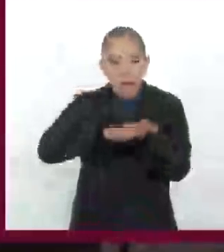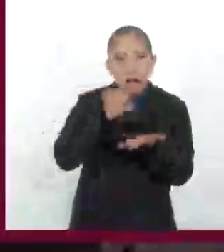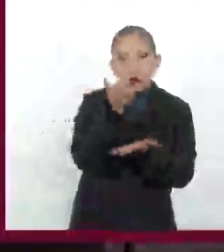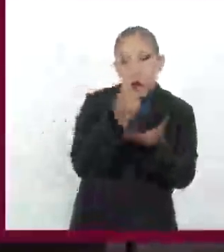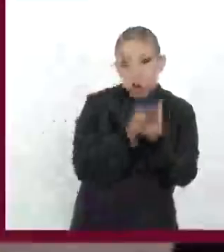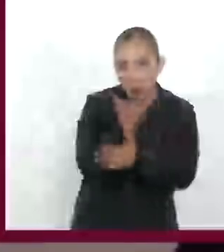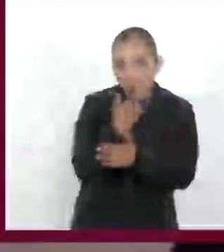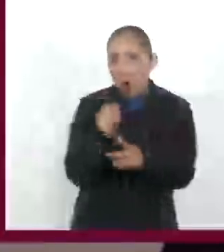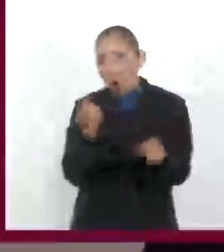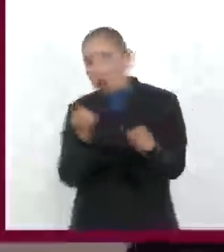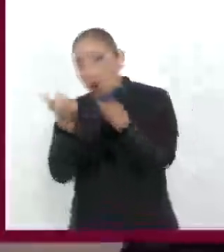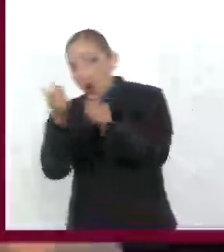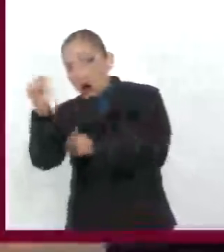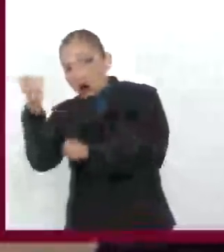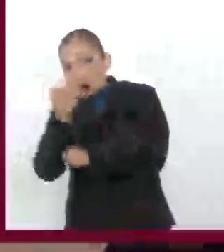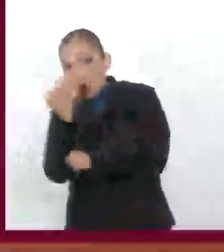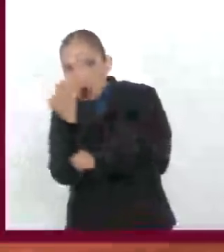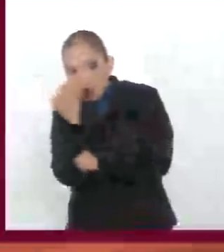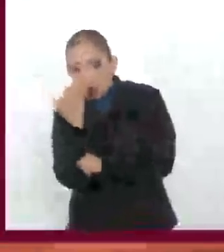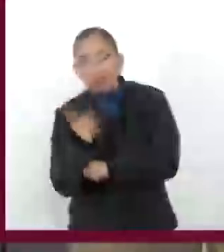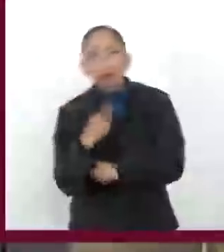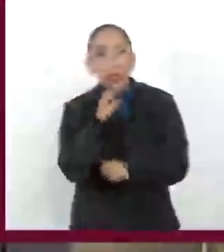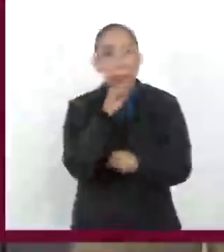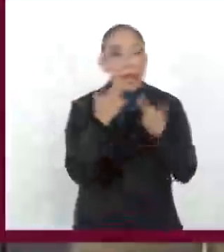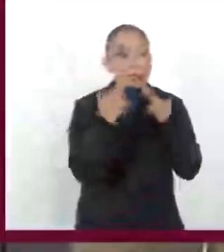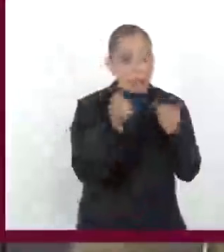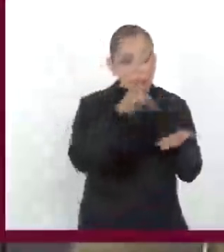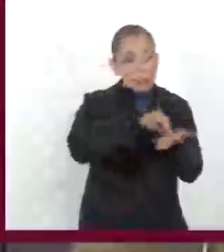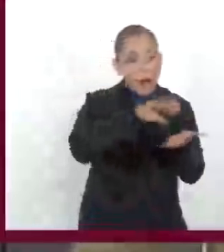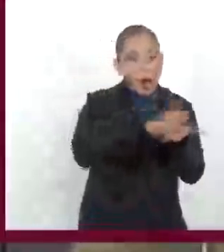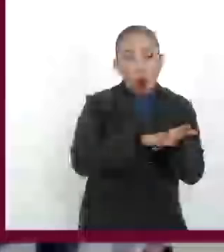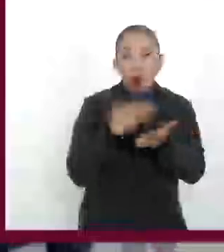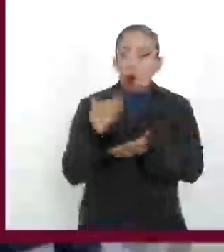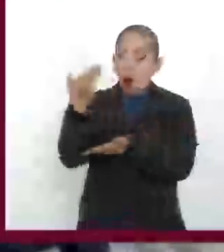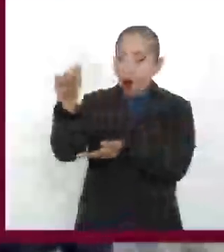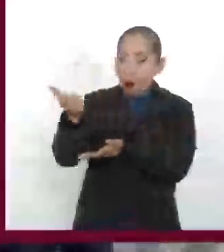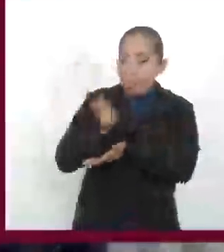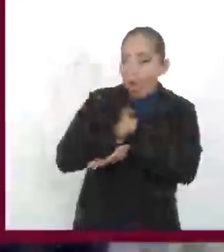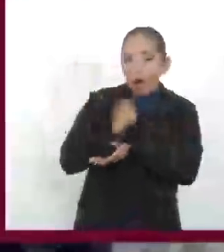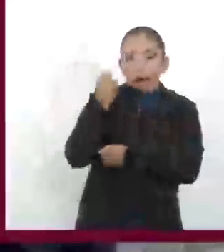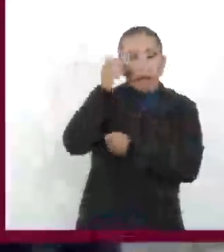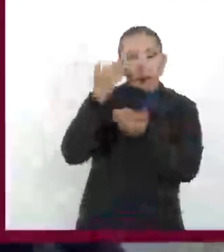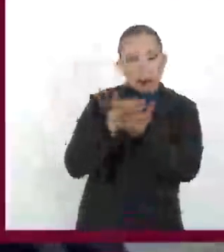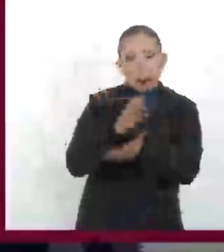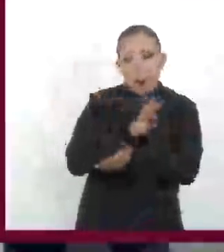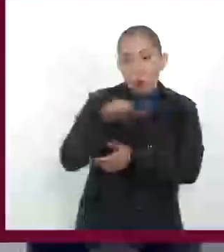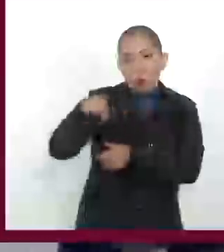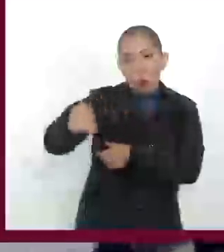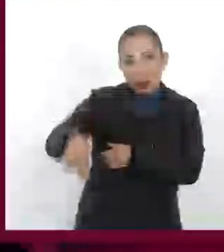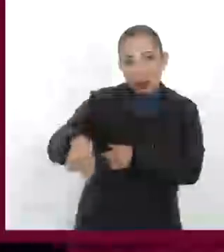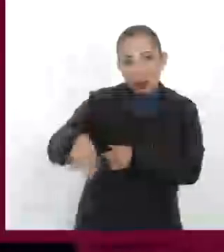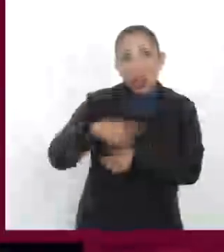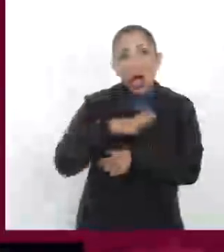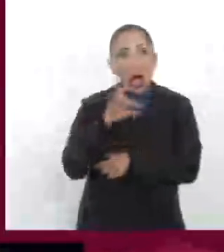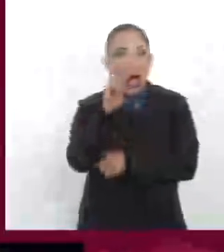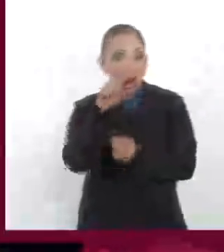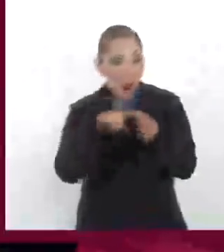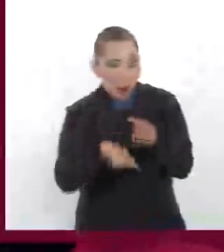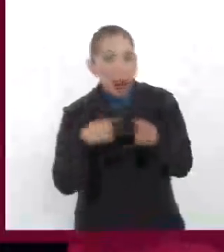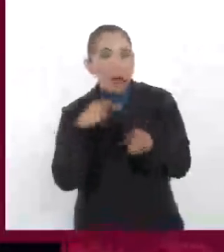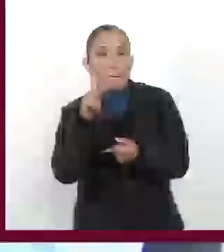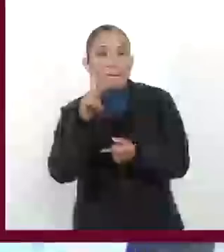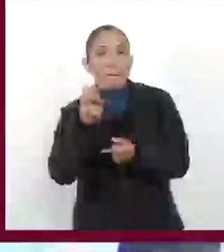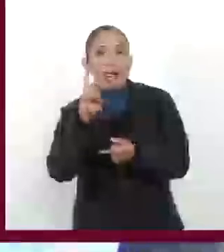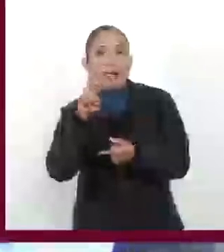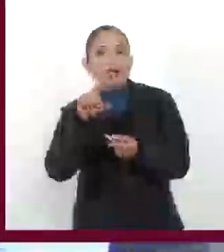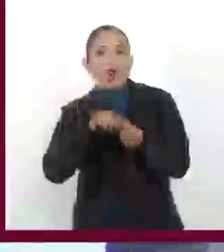bajas de alumnos en escuelas públicas, altas en Hacienda o recepción de pagos de servicios, por ejemplo,